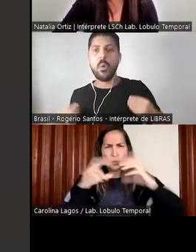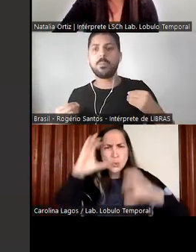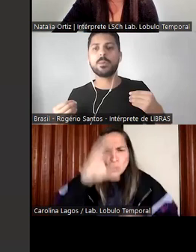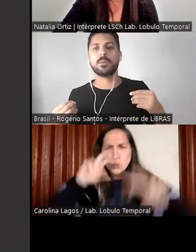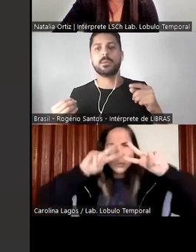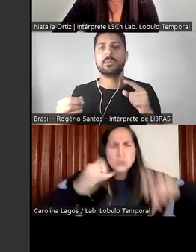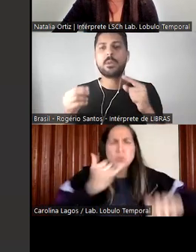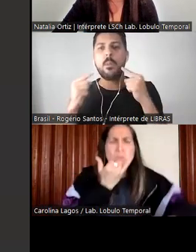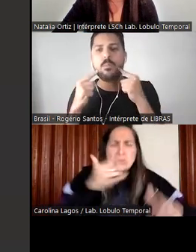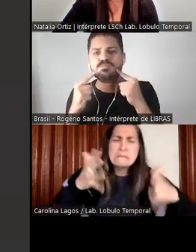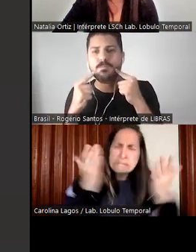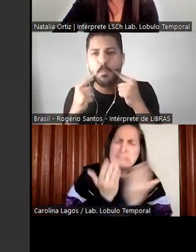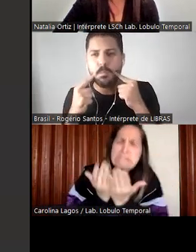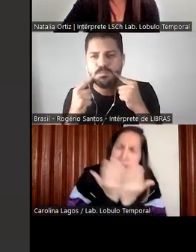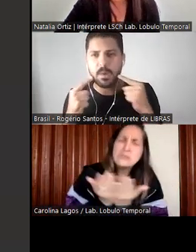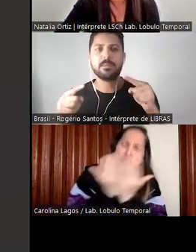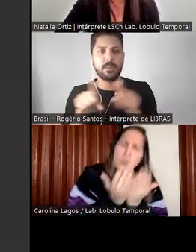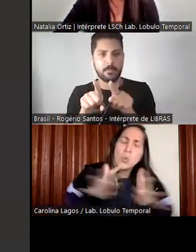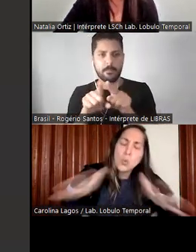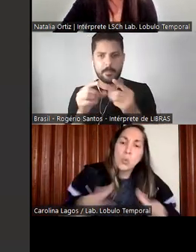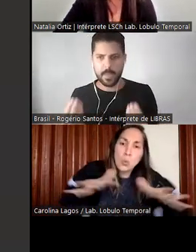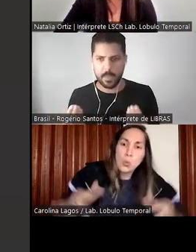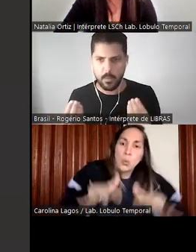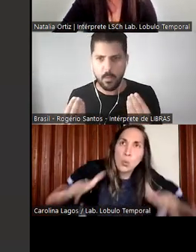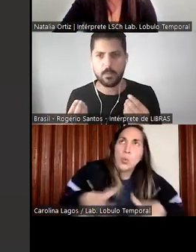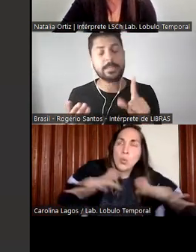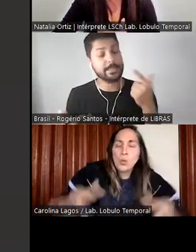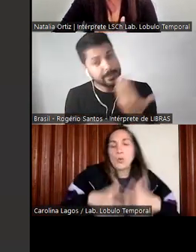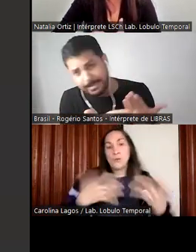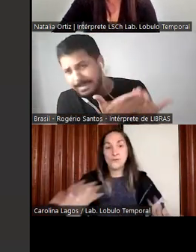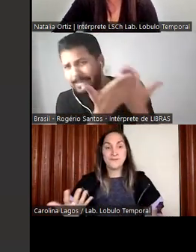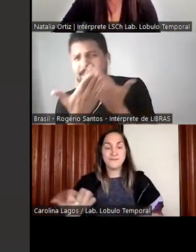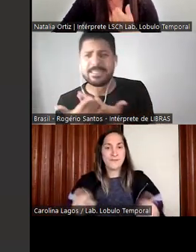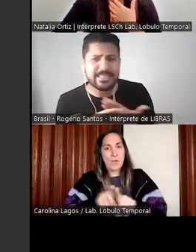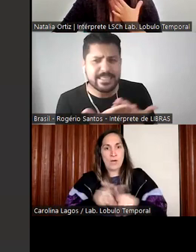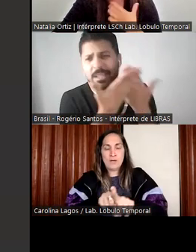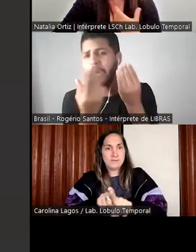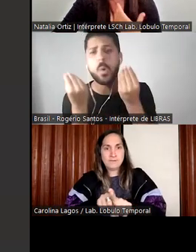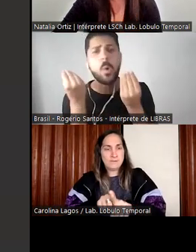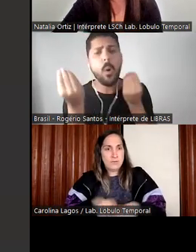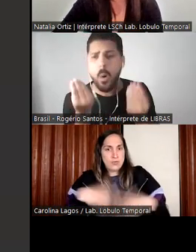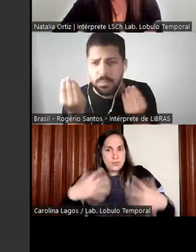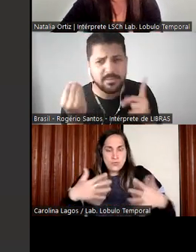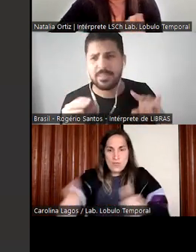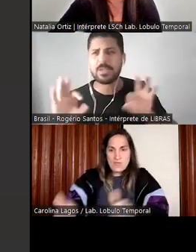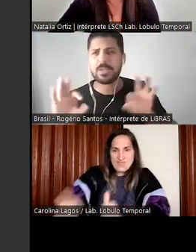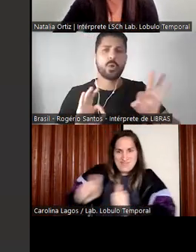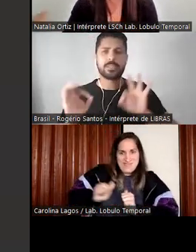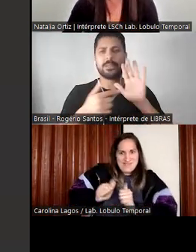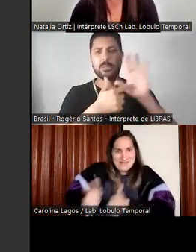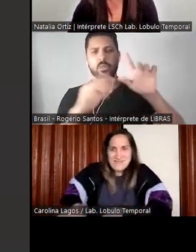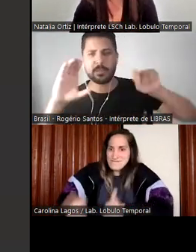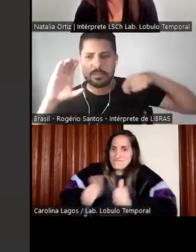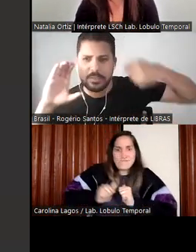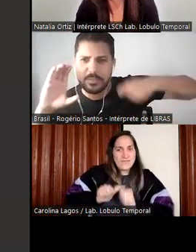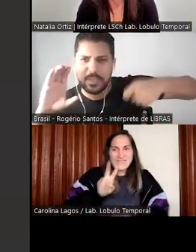también, ocupando las cejas o los movimientos de las cejas de tal manera que pudiera representar de la mejor forma, ¿cierto? Y eso